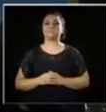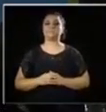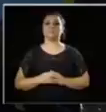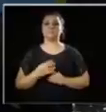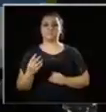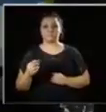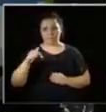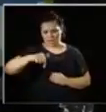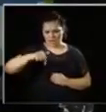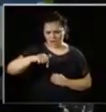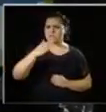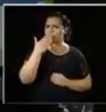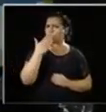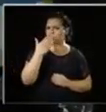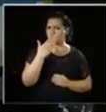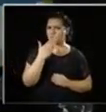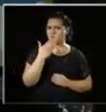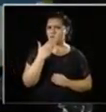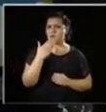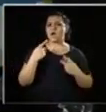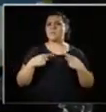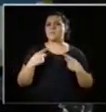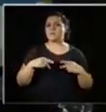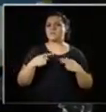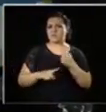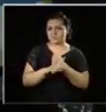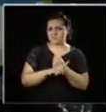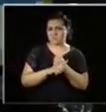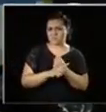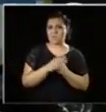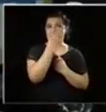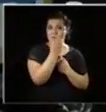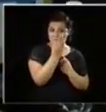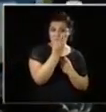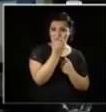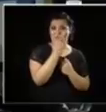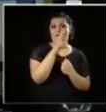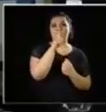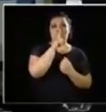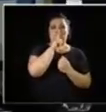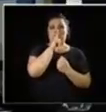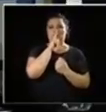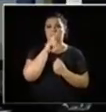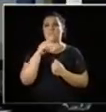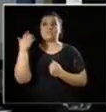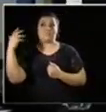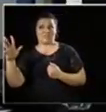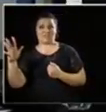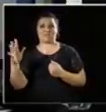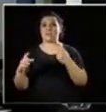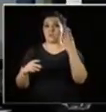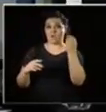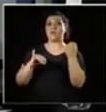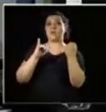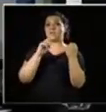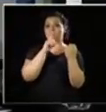En Sonora, 9 de cada 10 delitos no se denuncia. El delito de robo es el que más lastima a los hermosillenses. Aunque en cifras